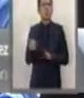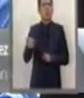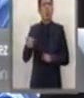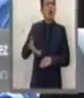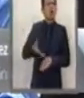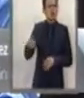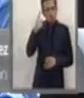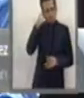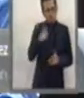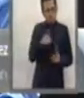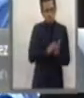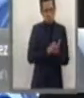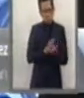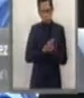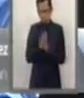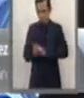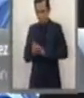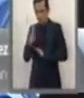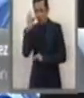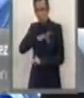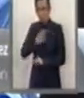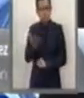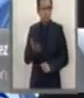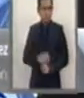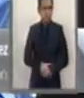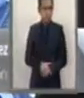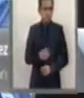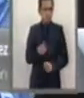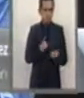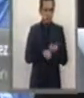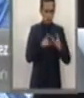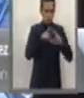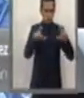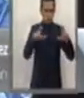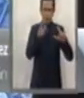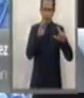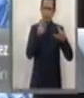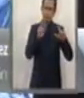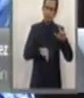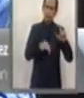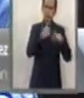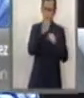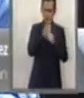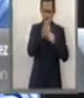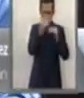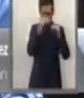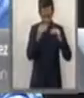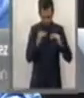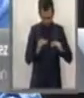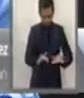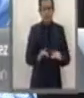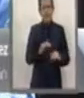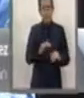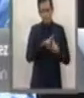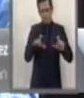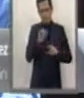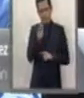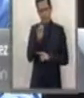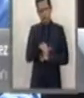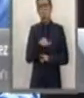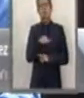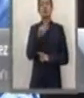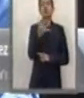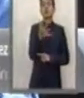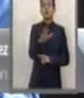actividad, y se puede observar desde la fracción primera hasta la fracción décima. En